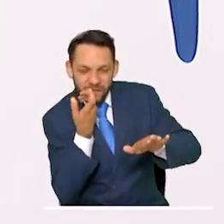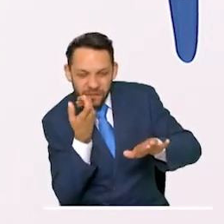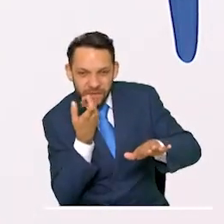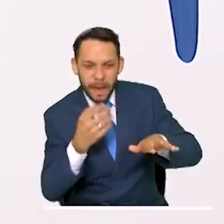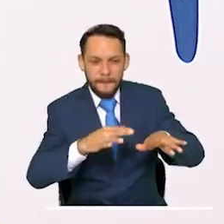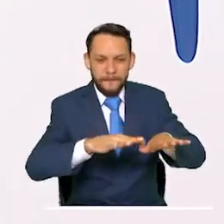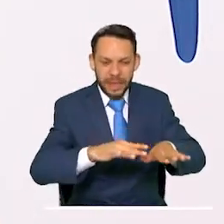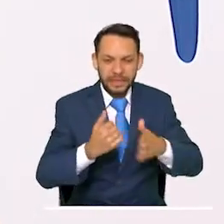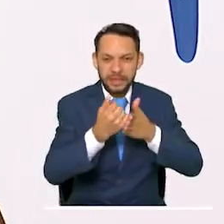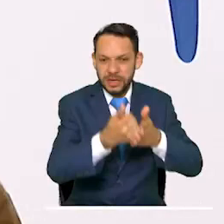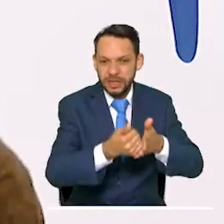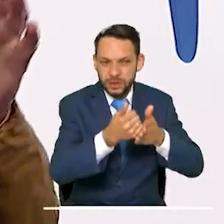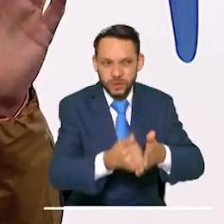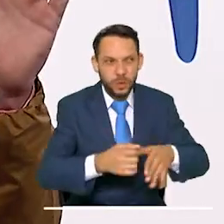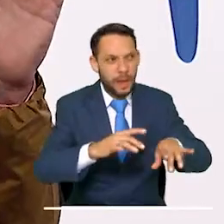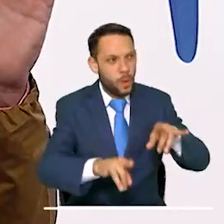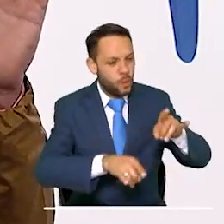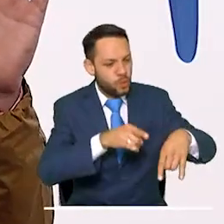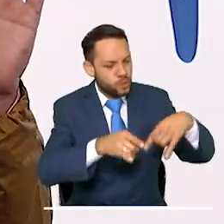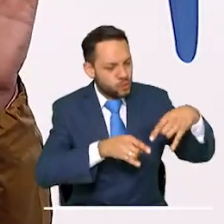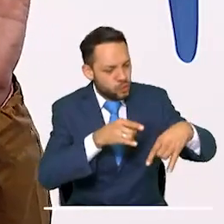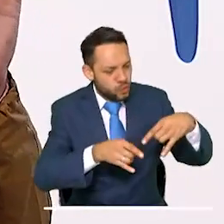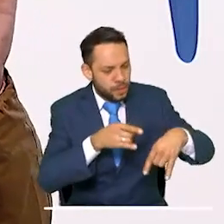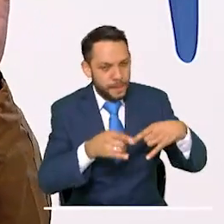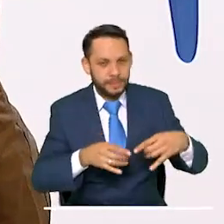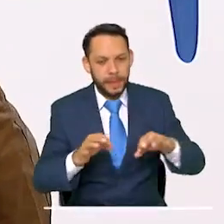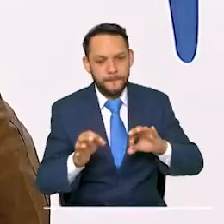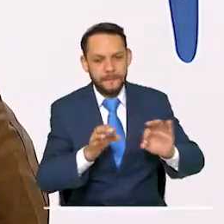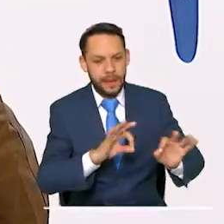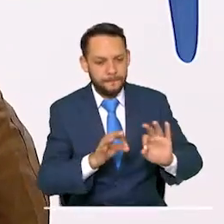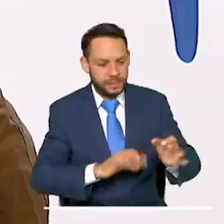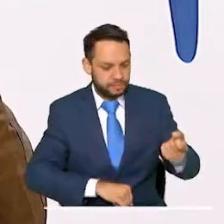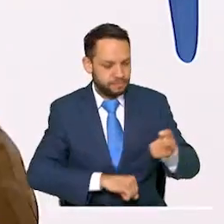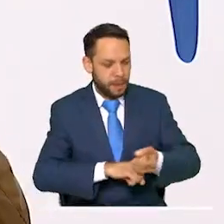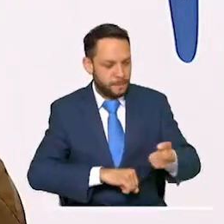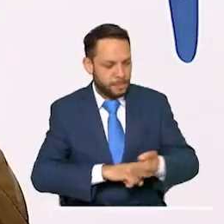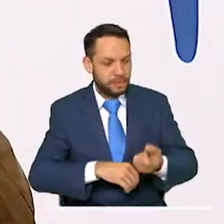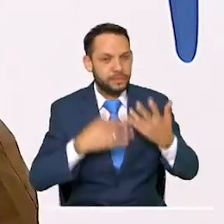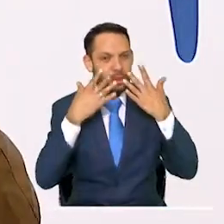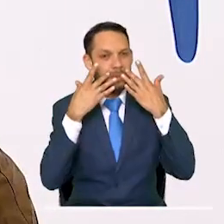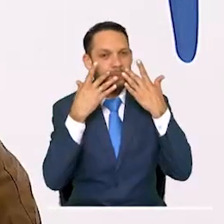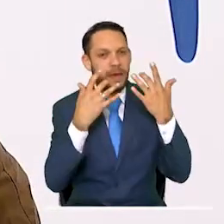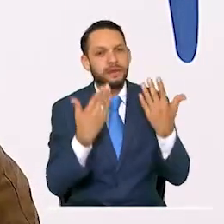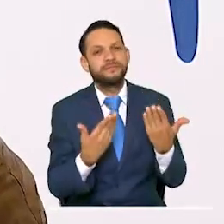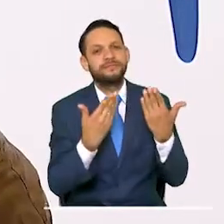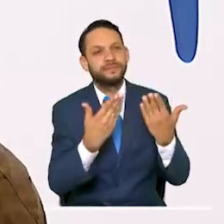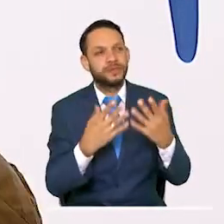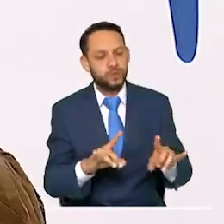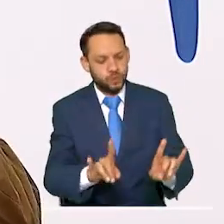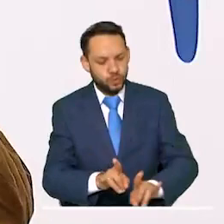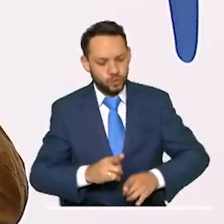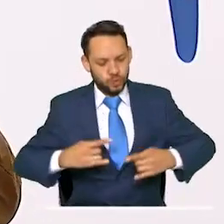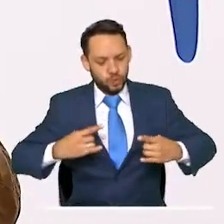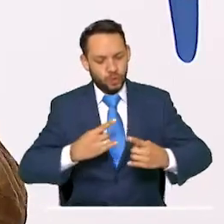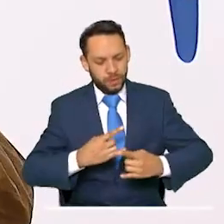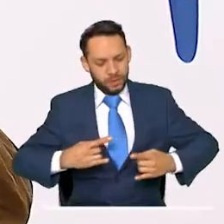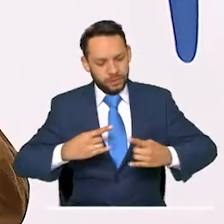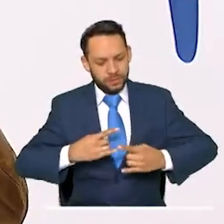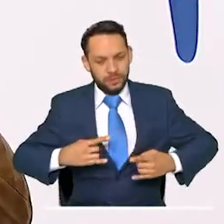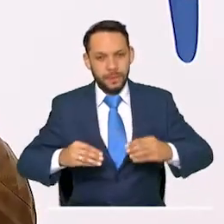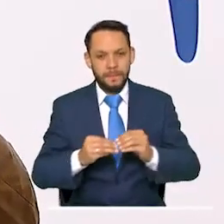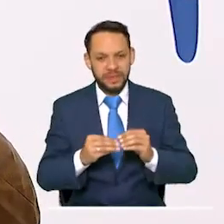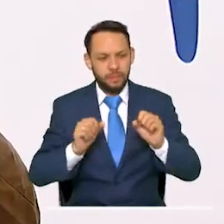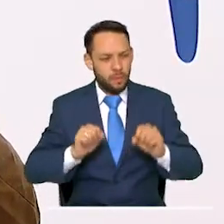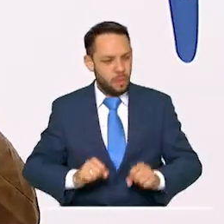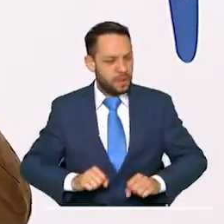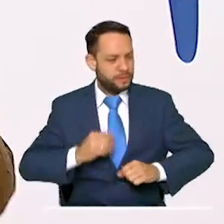del pie. Y claro, los efectos son maravillosos porque se absorben. Fue avanzando los